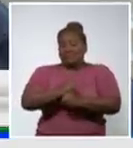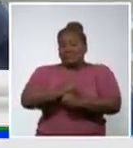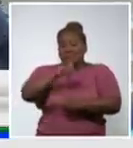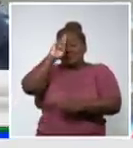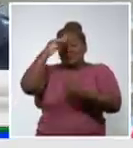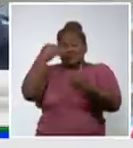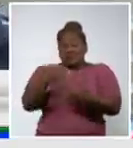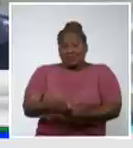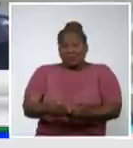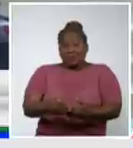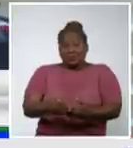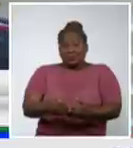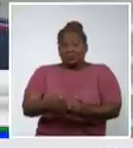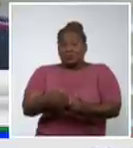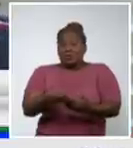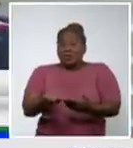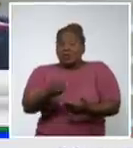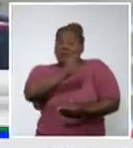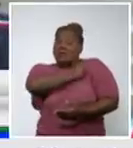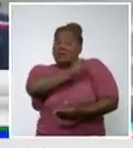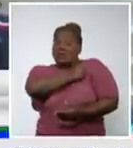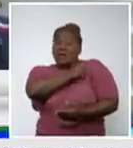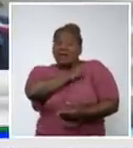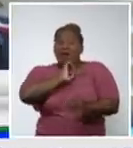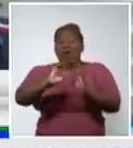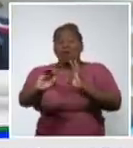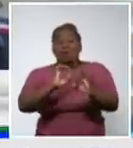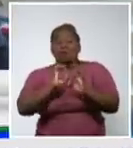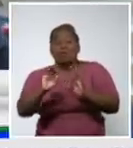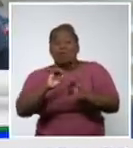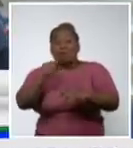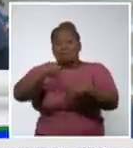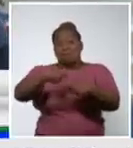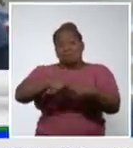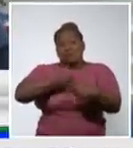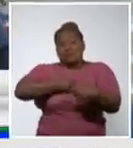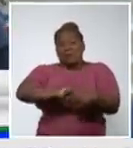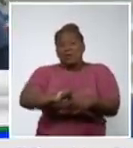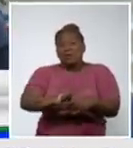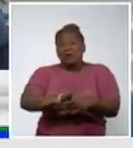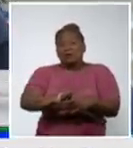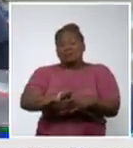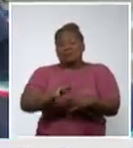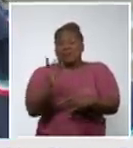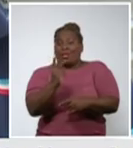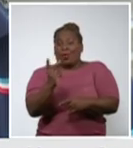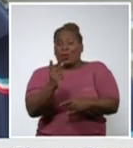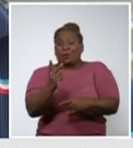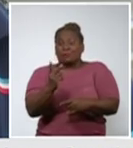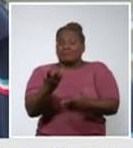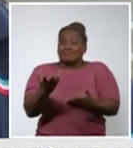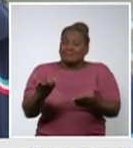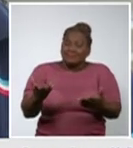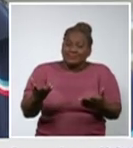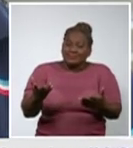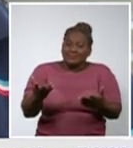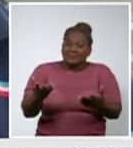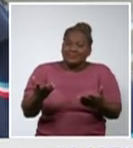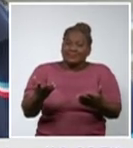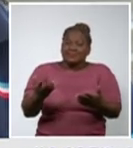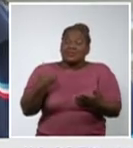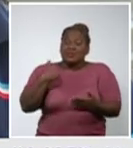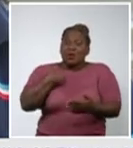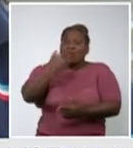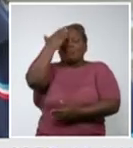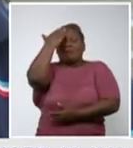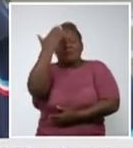función de curarla y sacarla adelante a ella y a la niña. Además de eso, quisiera agradecer